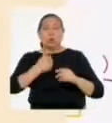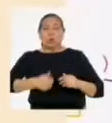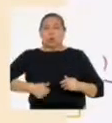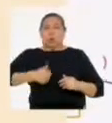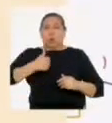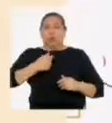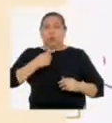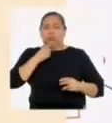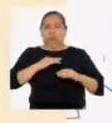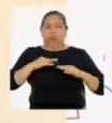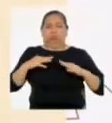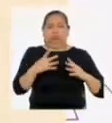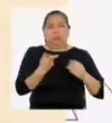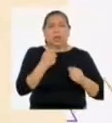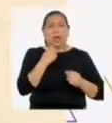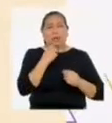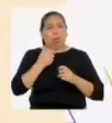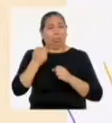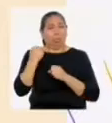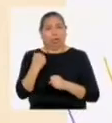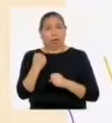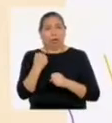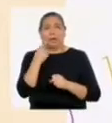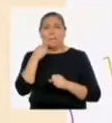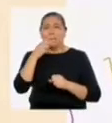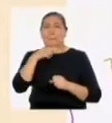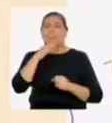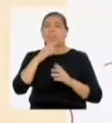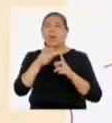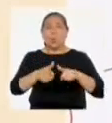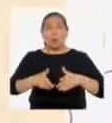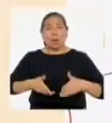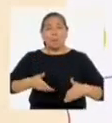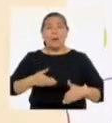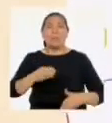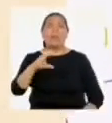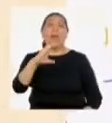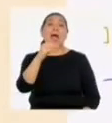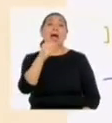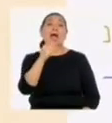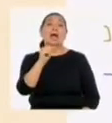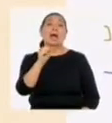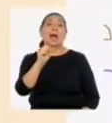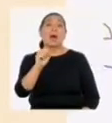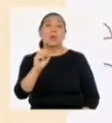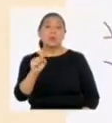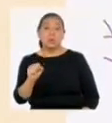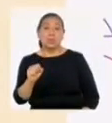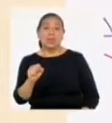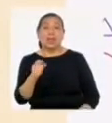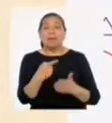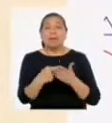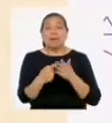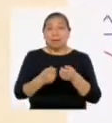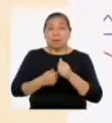guerrera, probablemente como observamos en la tumba de la dama de Cao, con esas estólicas, arma que reemplazó a la